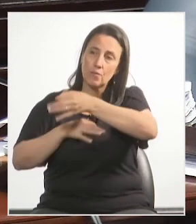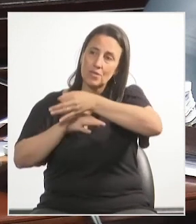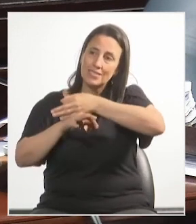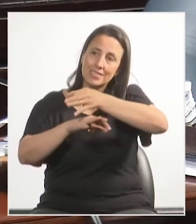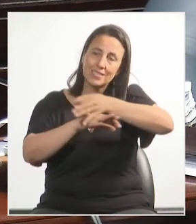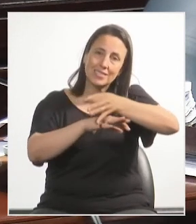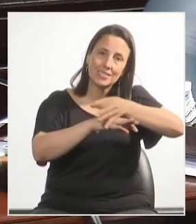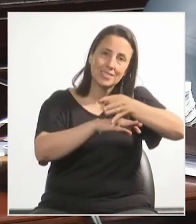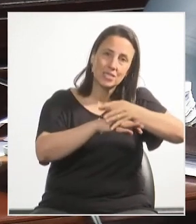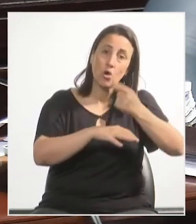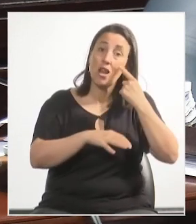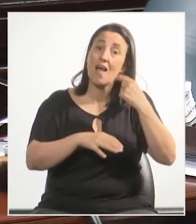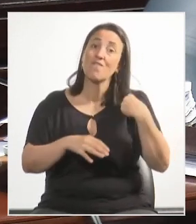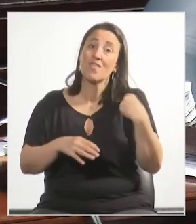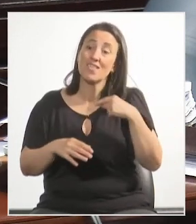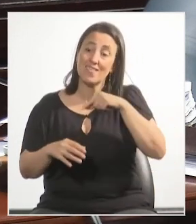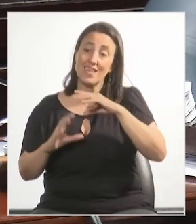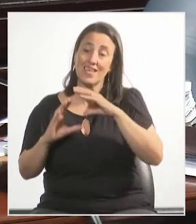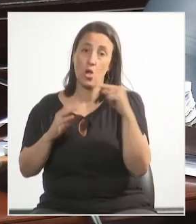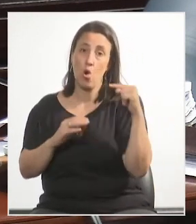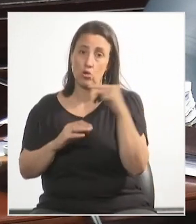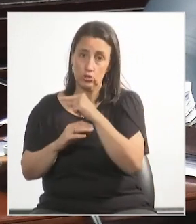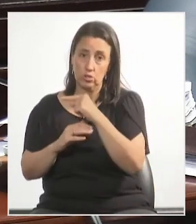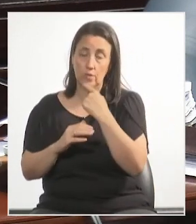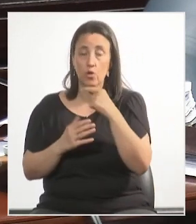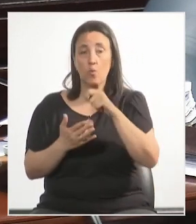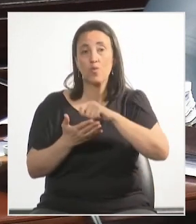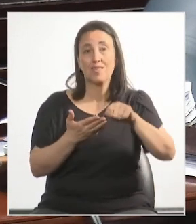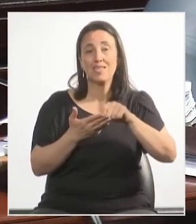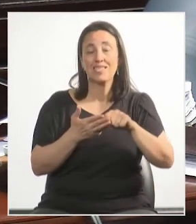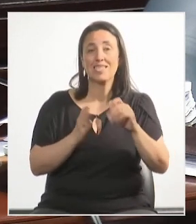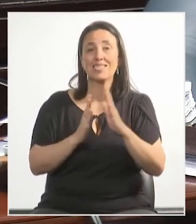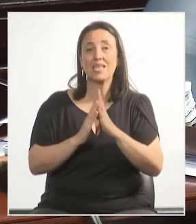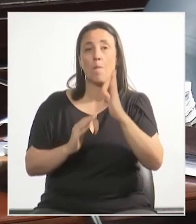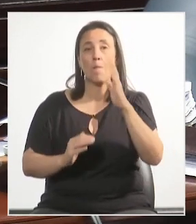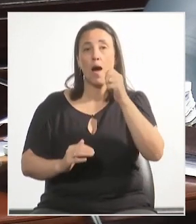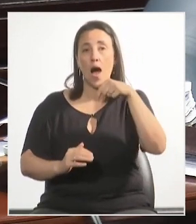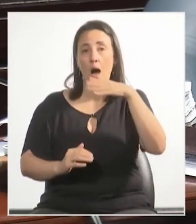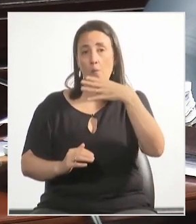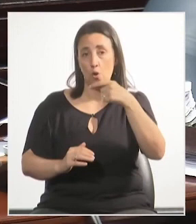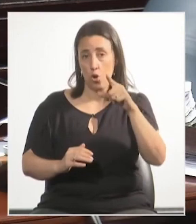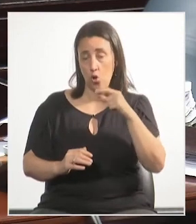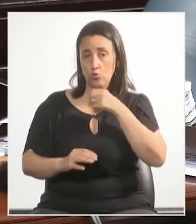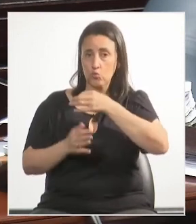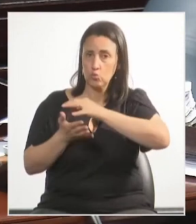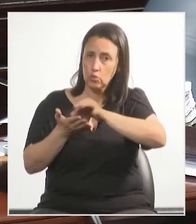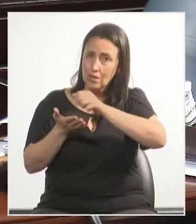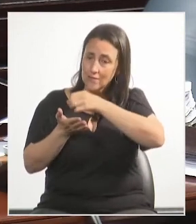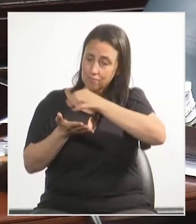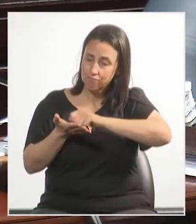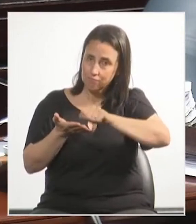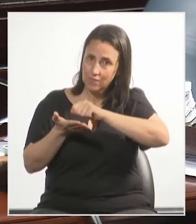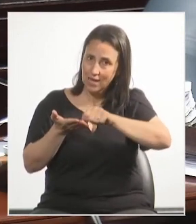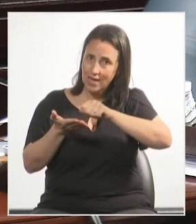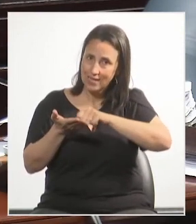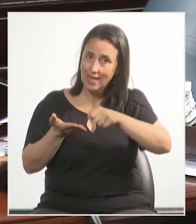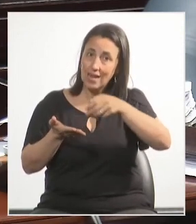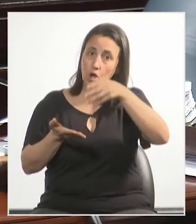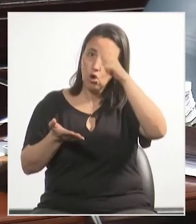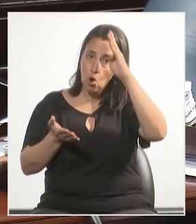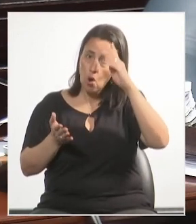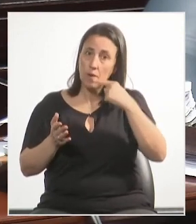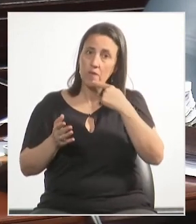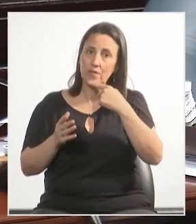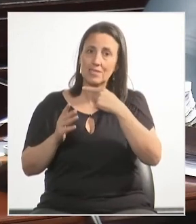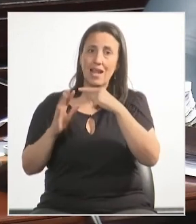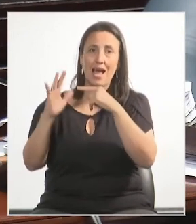de Occidente. Y como señala San Pablo en su carta a los romanos, es verdad que algunas de las ramas han sido